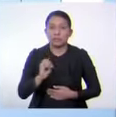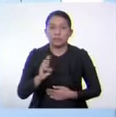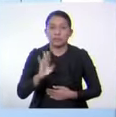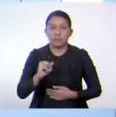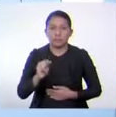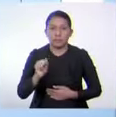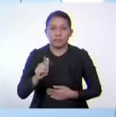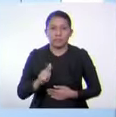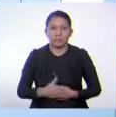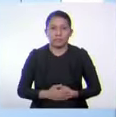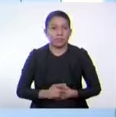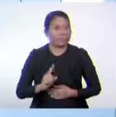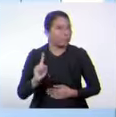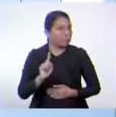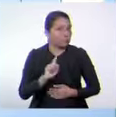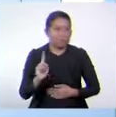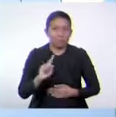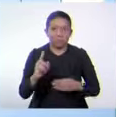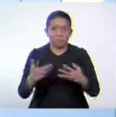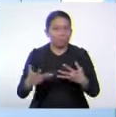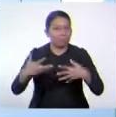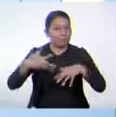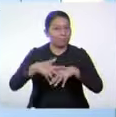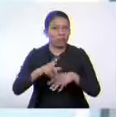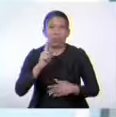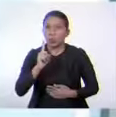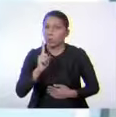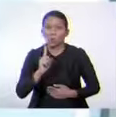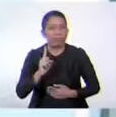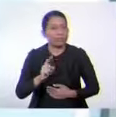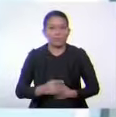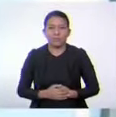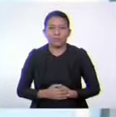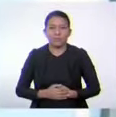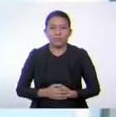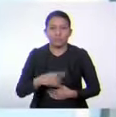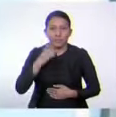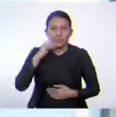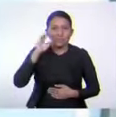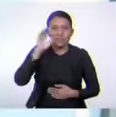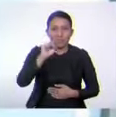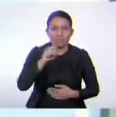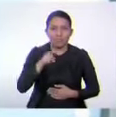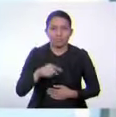que no se hibridó, es este enlace